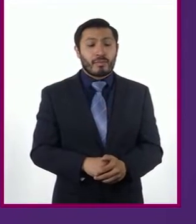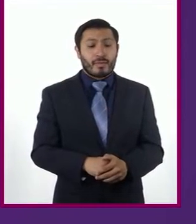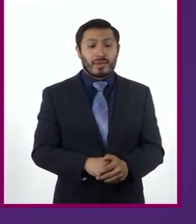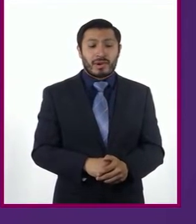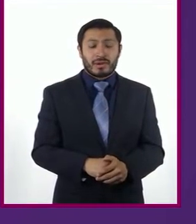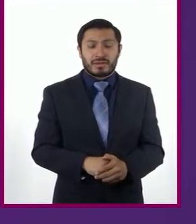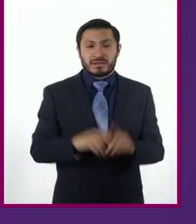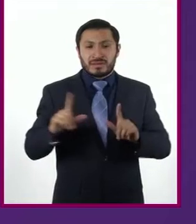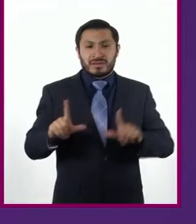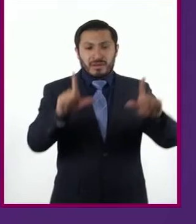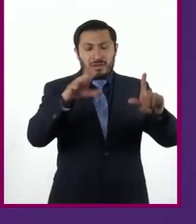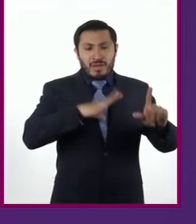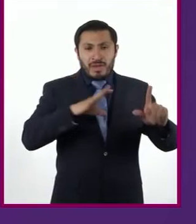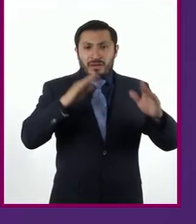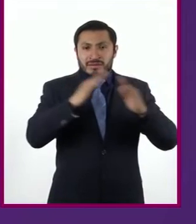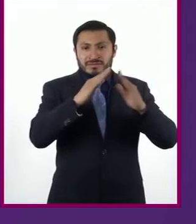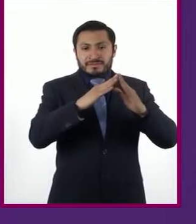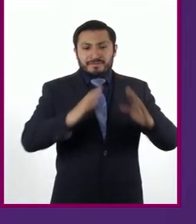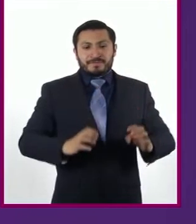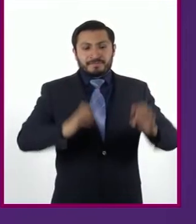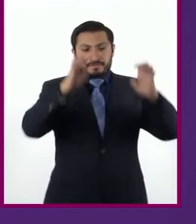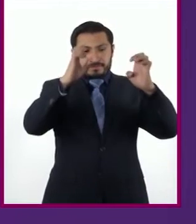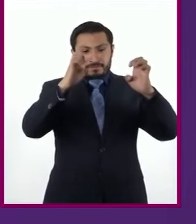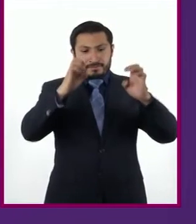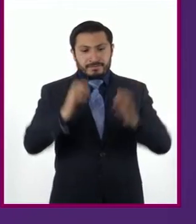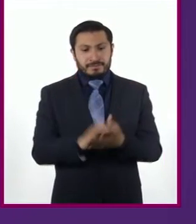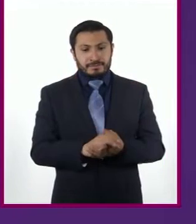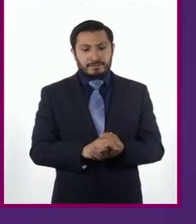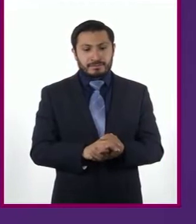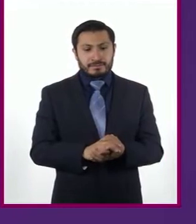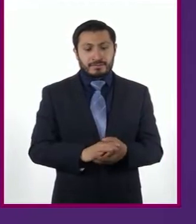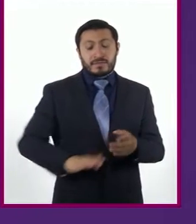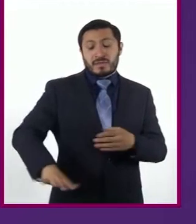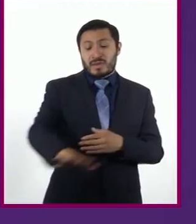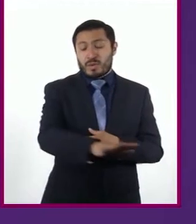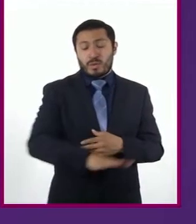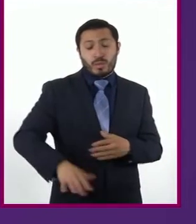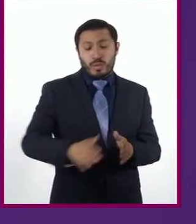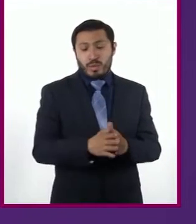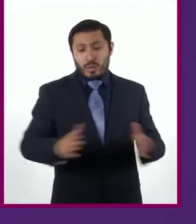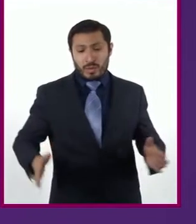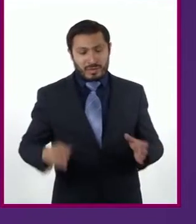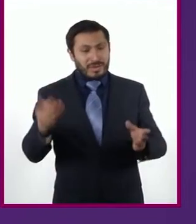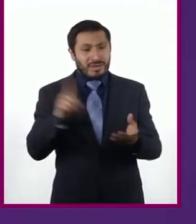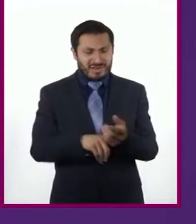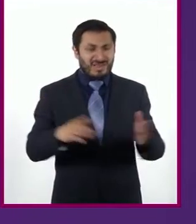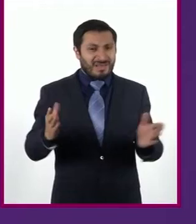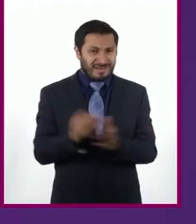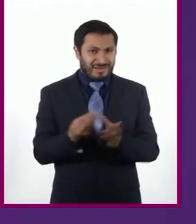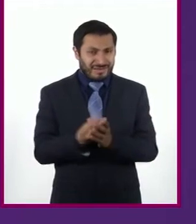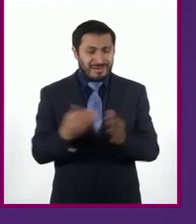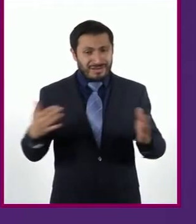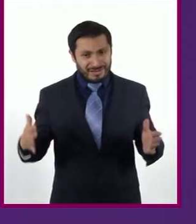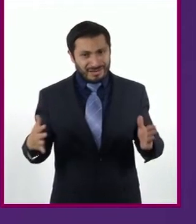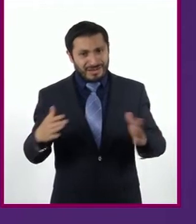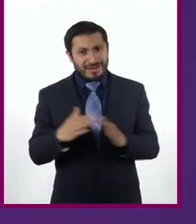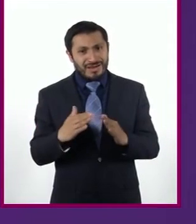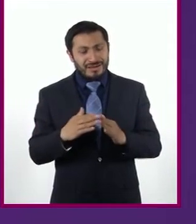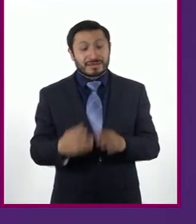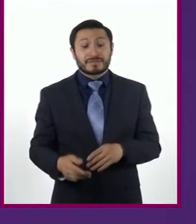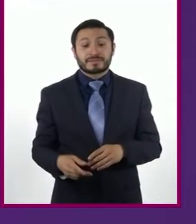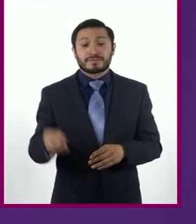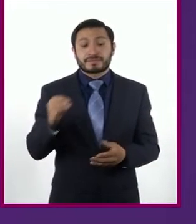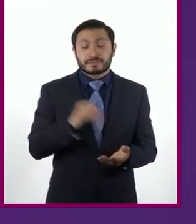diagrama se muestra una casa, un edificio y el patio que lo separa, que es propiedad de la casa. Se van a instalar